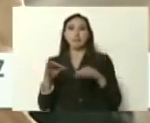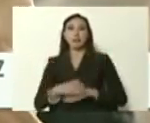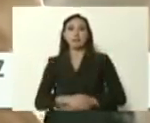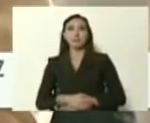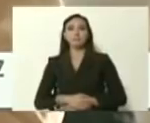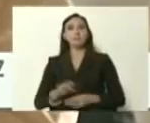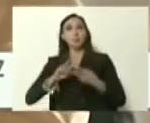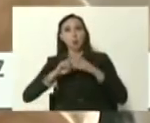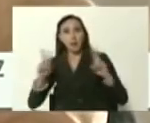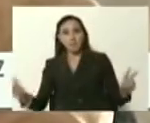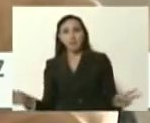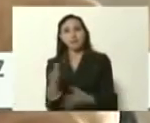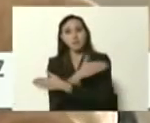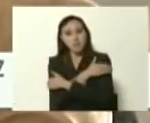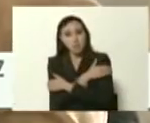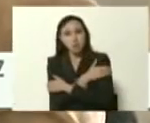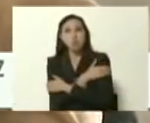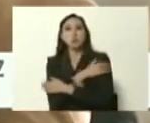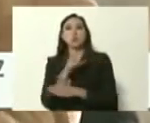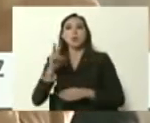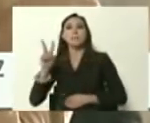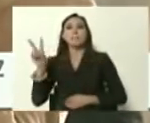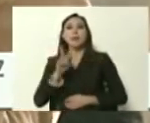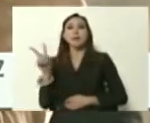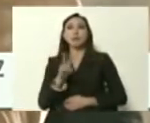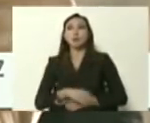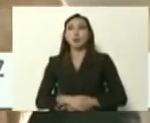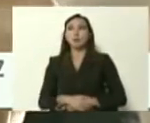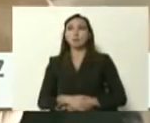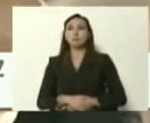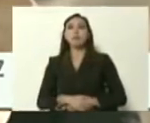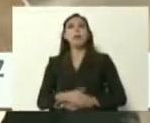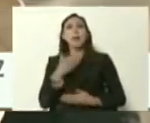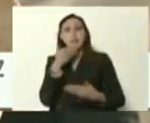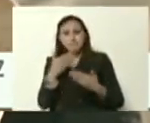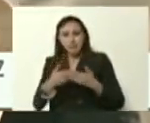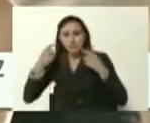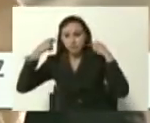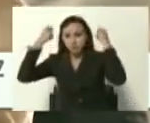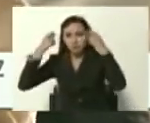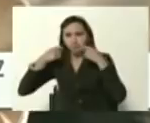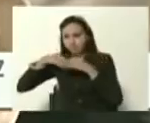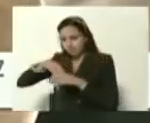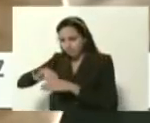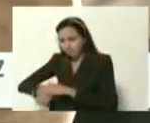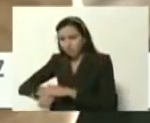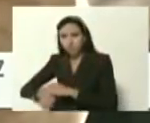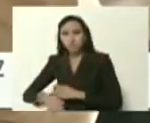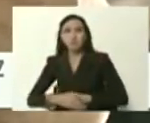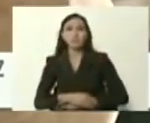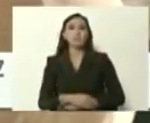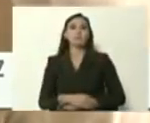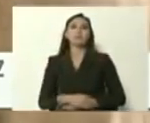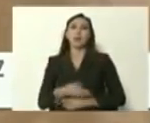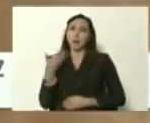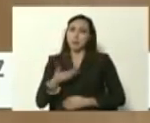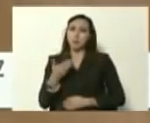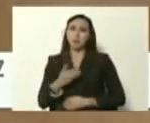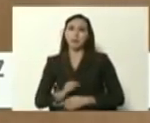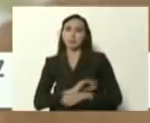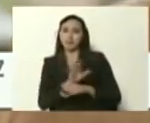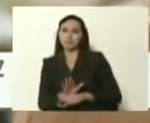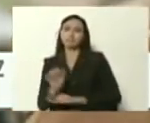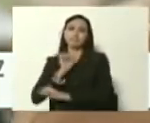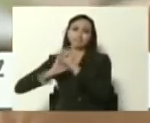la Paz y la Reconciliación del País. Pido permiso para quitarme por un momento el protector tapaboca tan importante en este tiempo